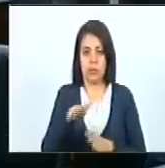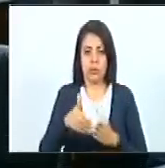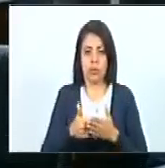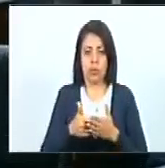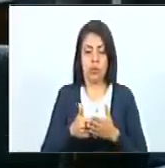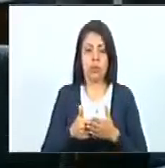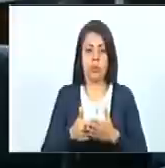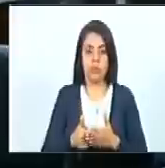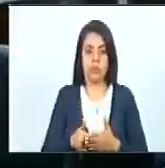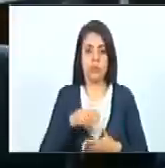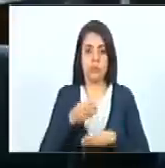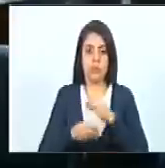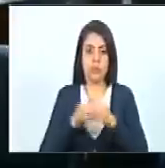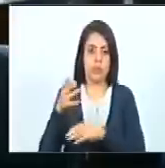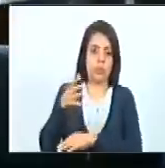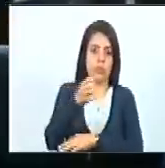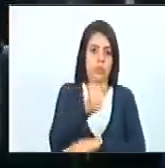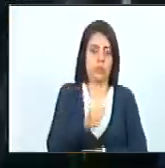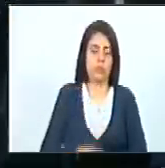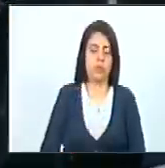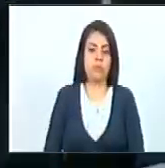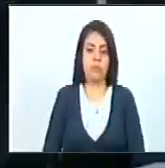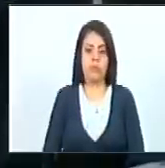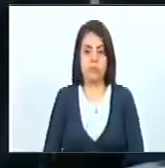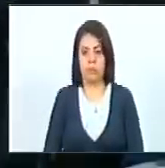allí se ha logrado